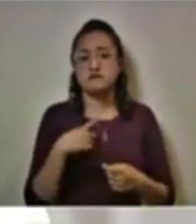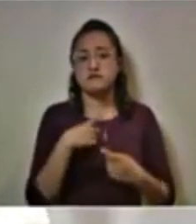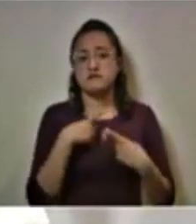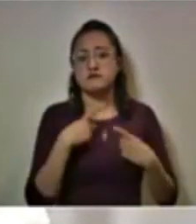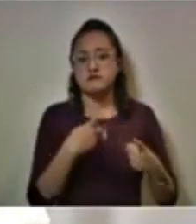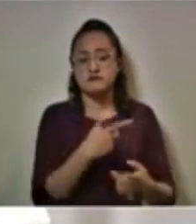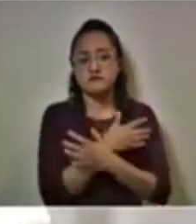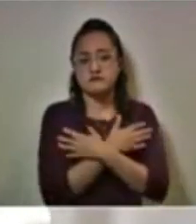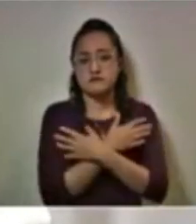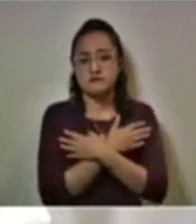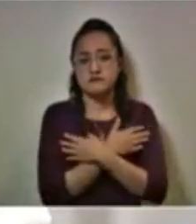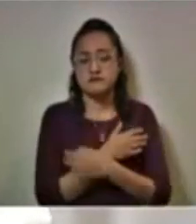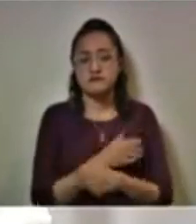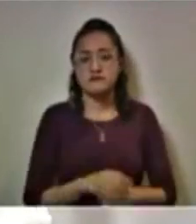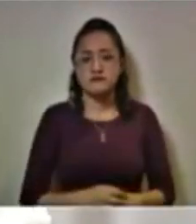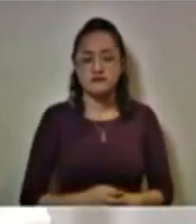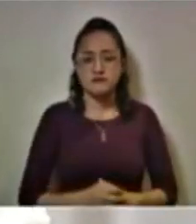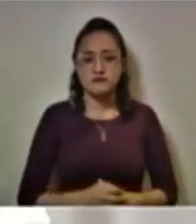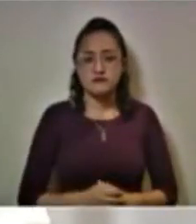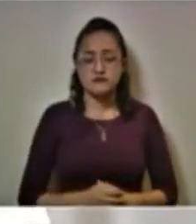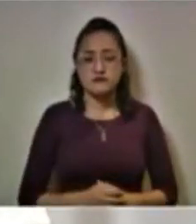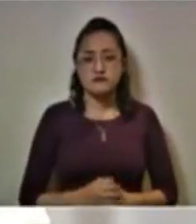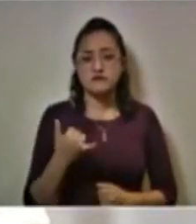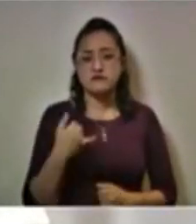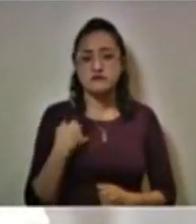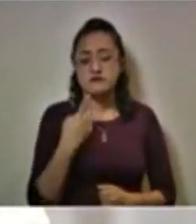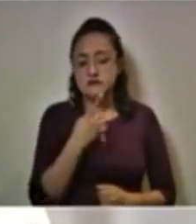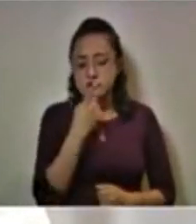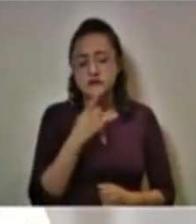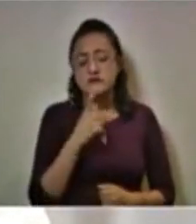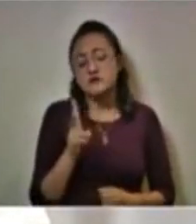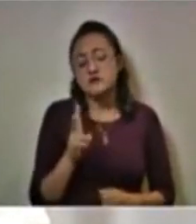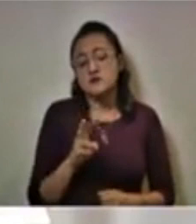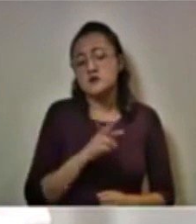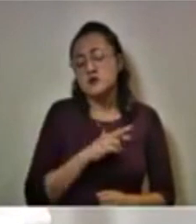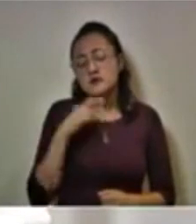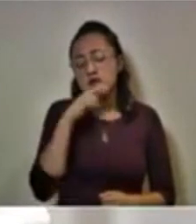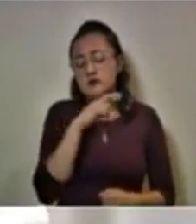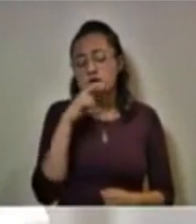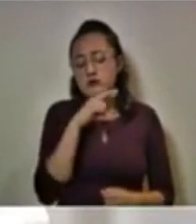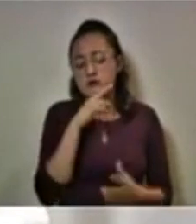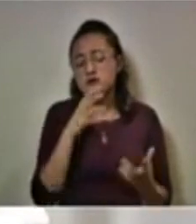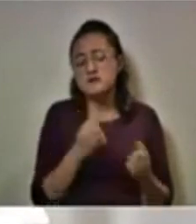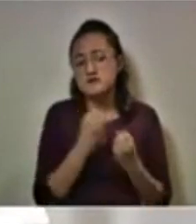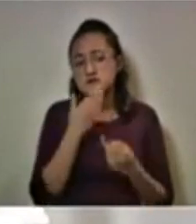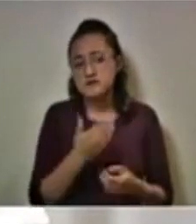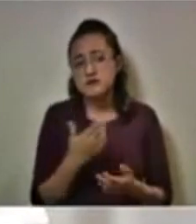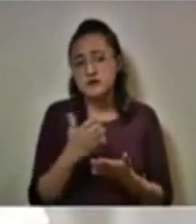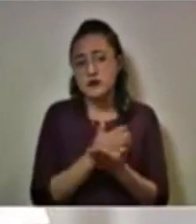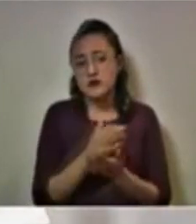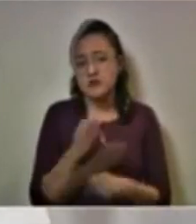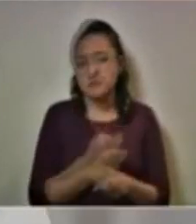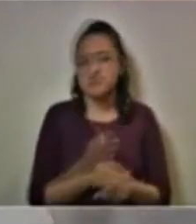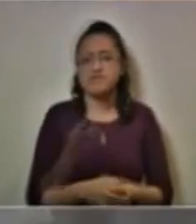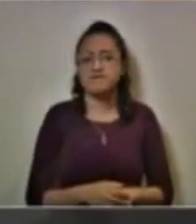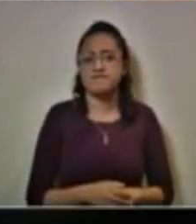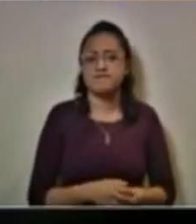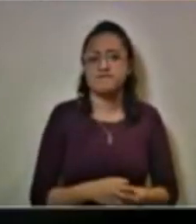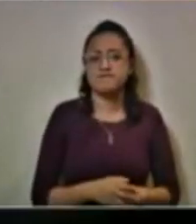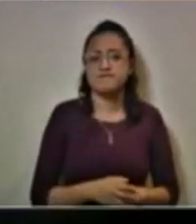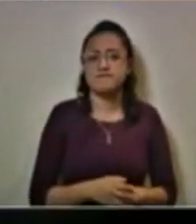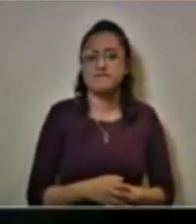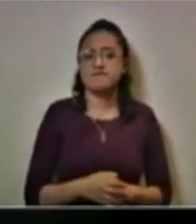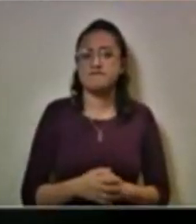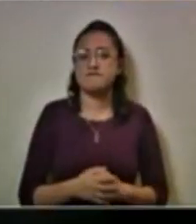saludo y deseamos su pronta recuperación seguramente estará en unos días con nosotros